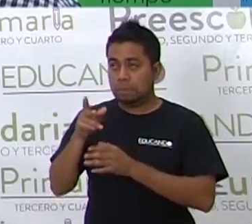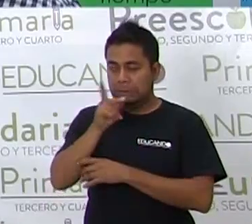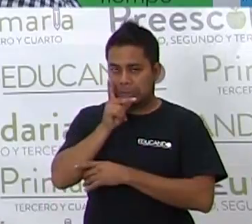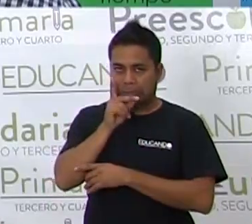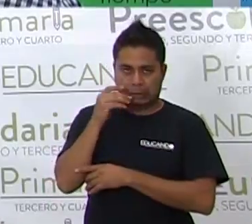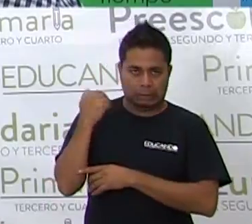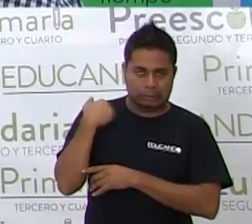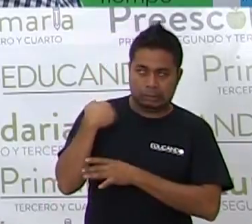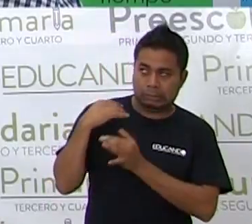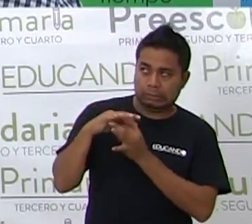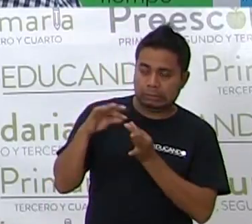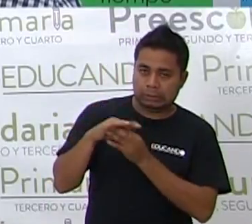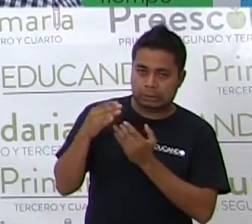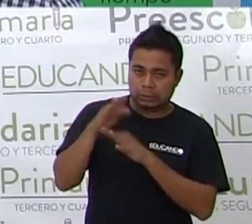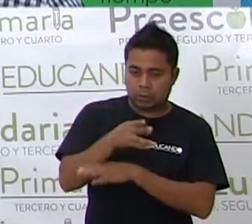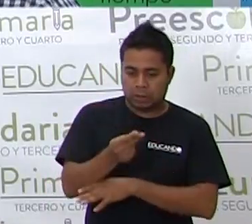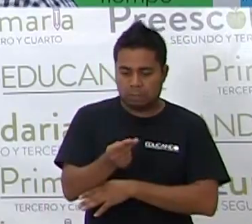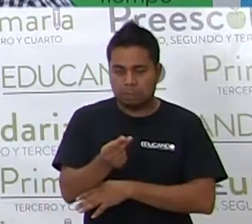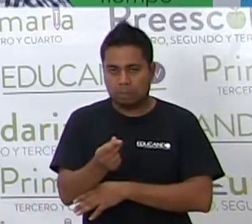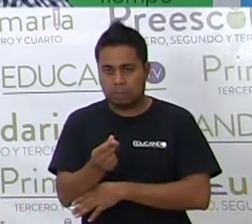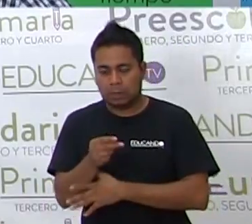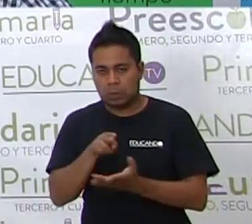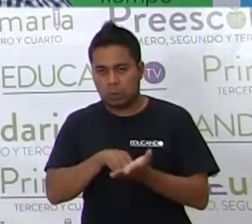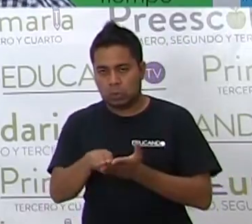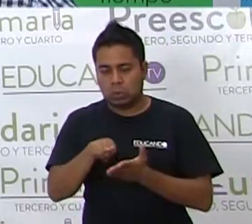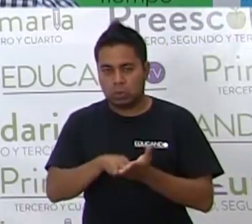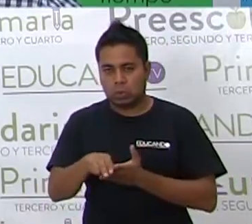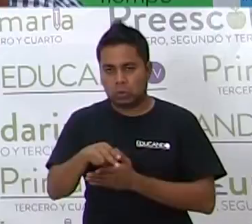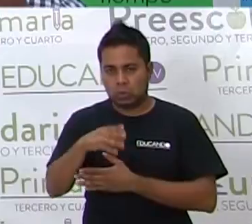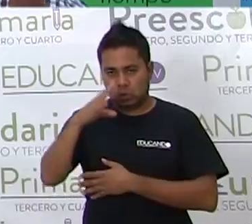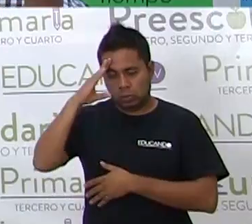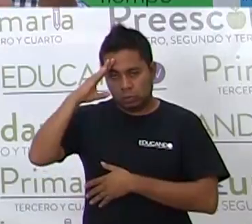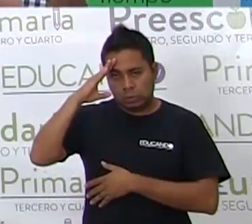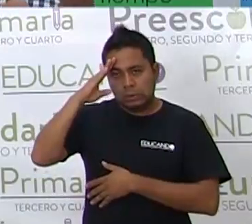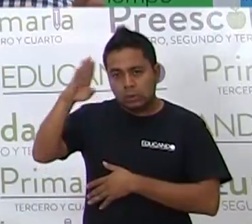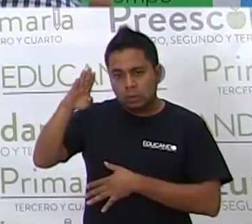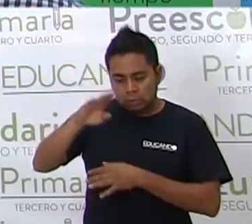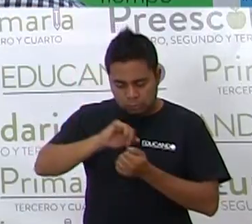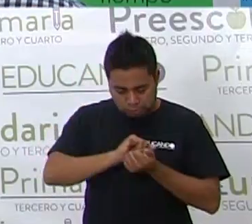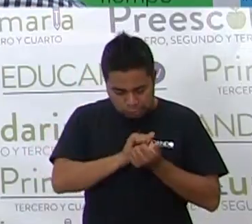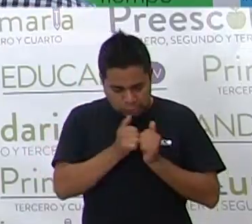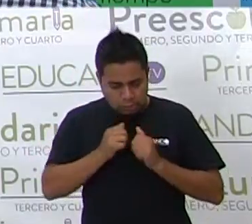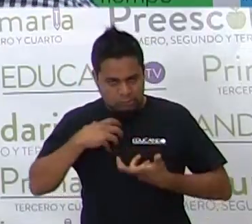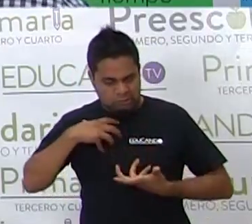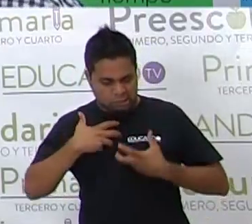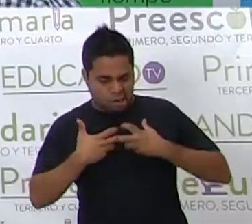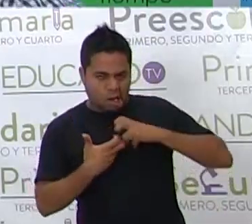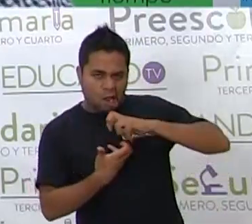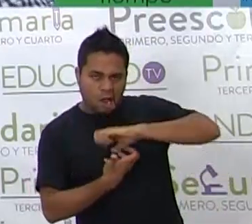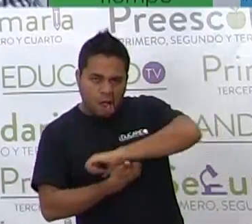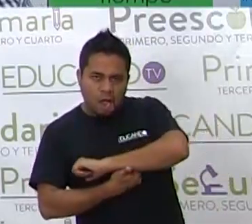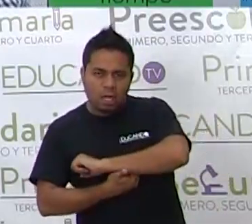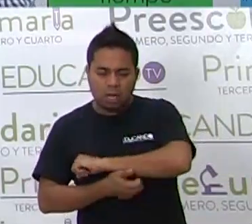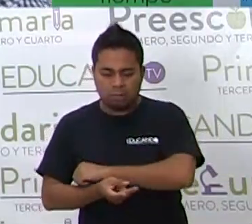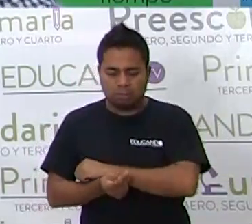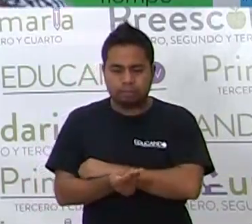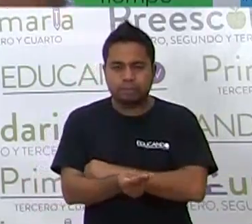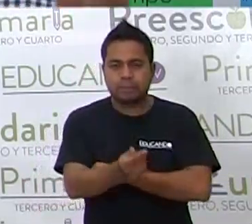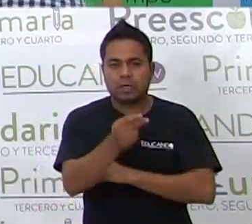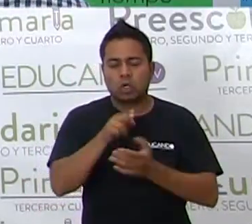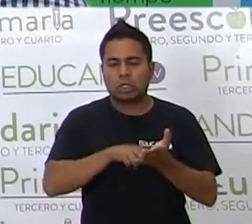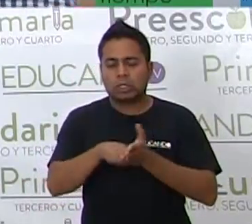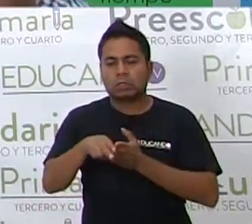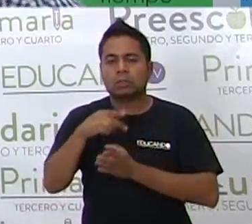contó la leyenda del perro negro y un señor se transforma en un perro. Dicen que